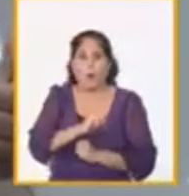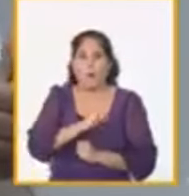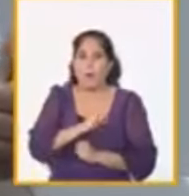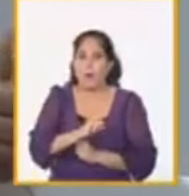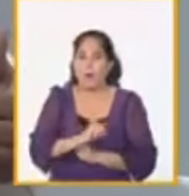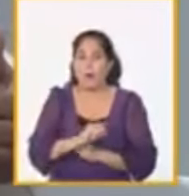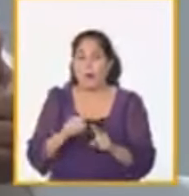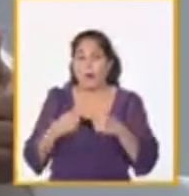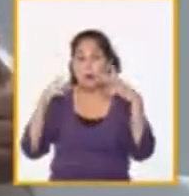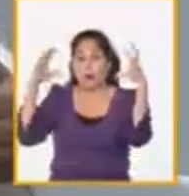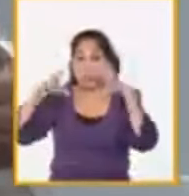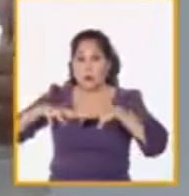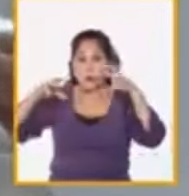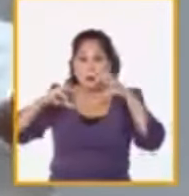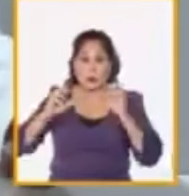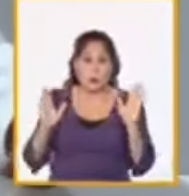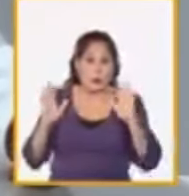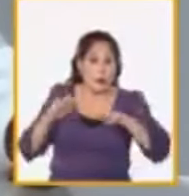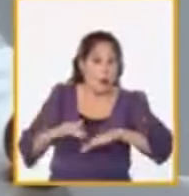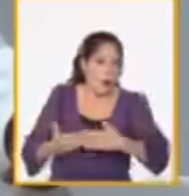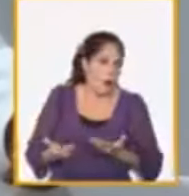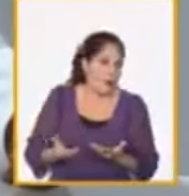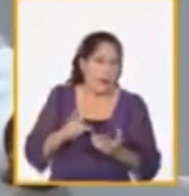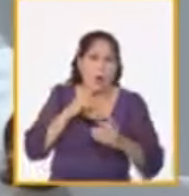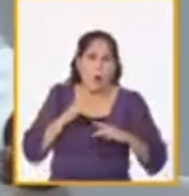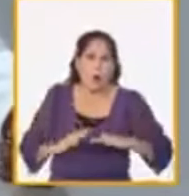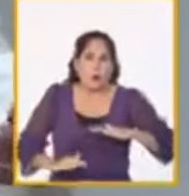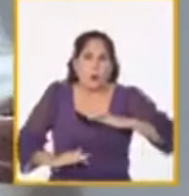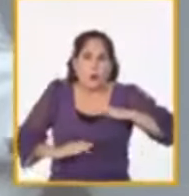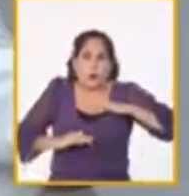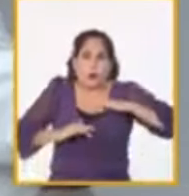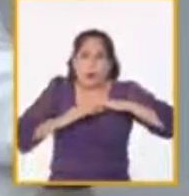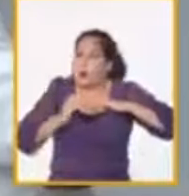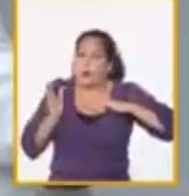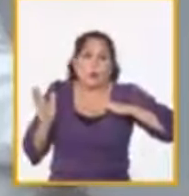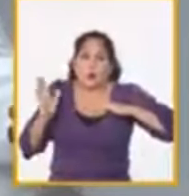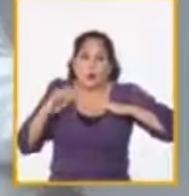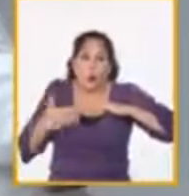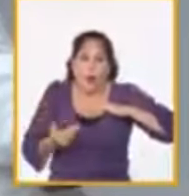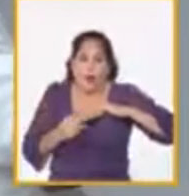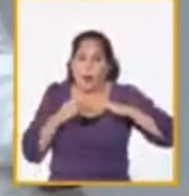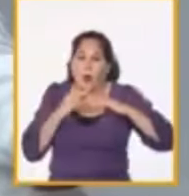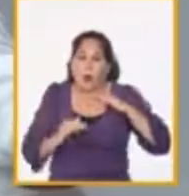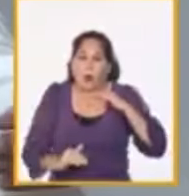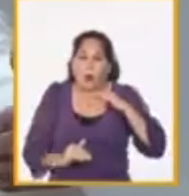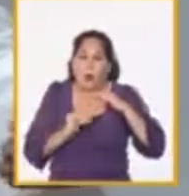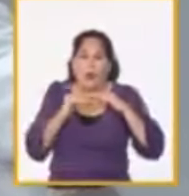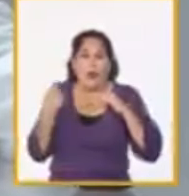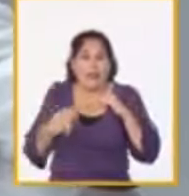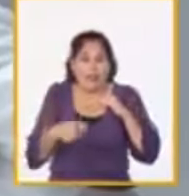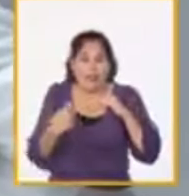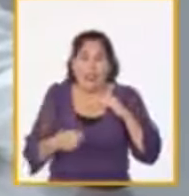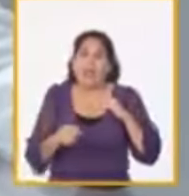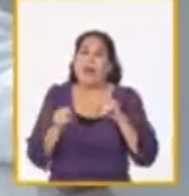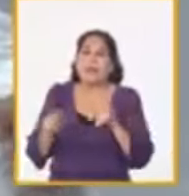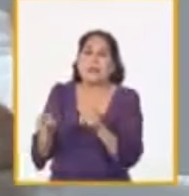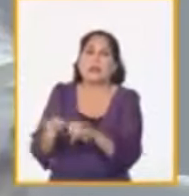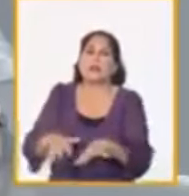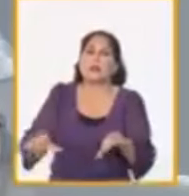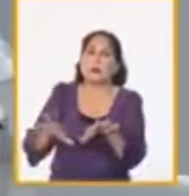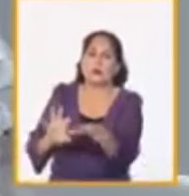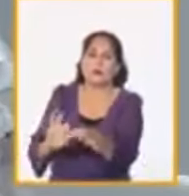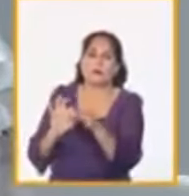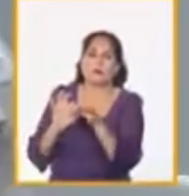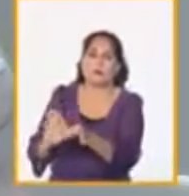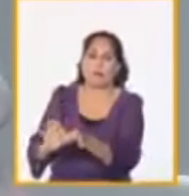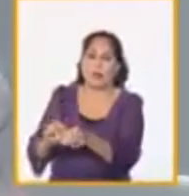llueve y la balsa no es capaz ya de poder bombear el agua, se crearía una situación muy compleja.